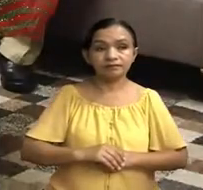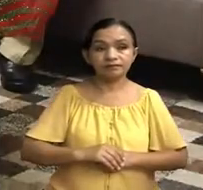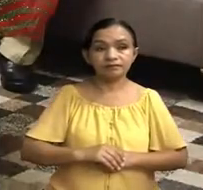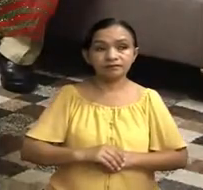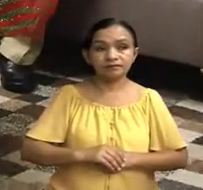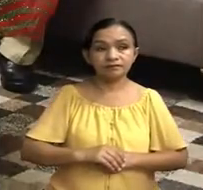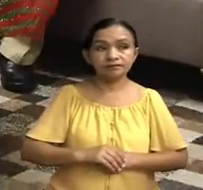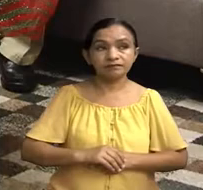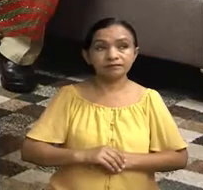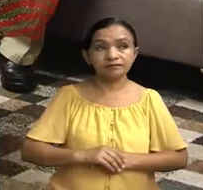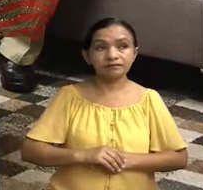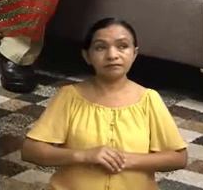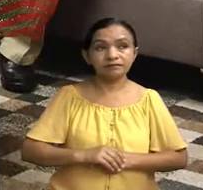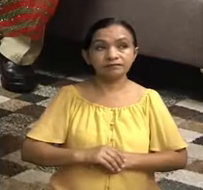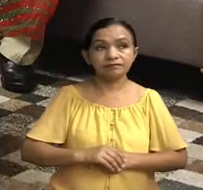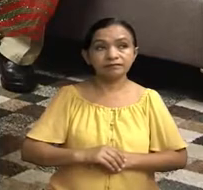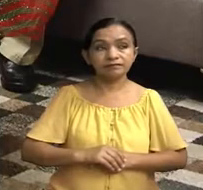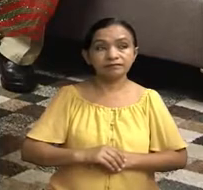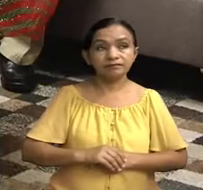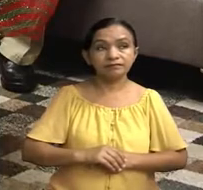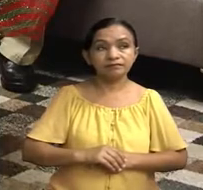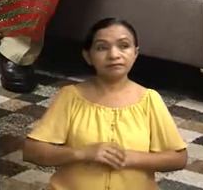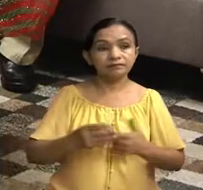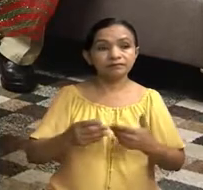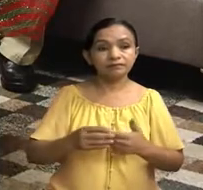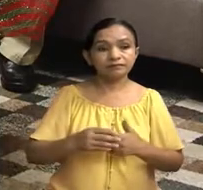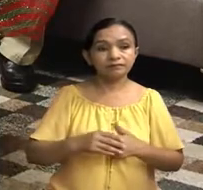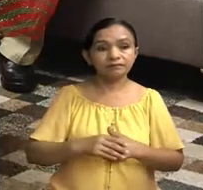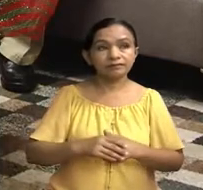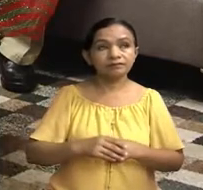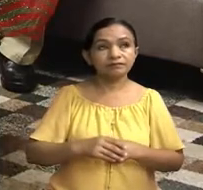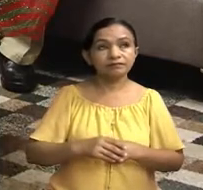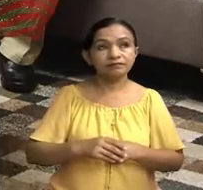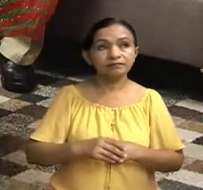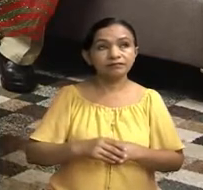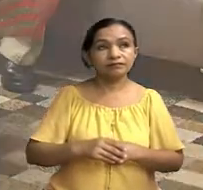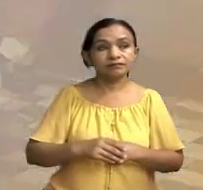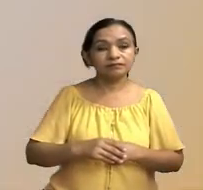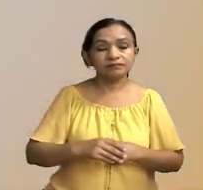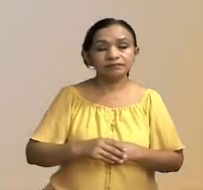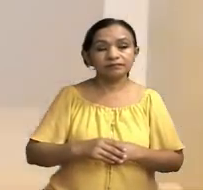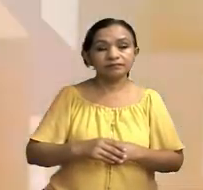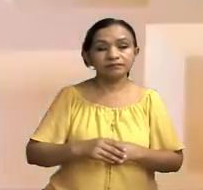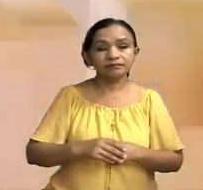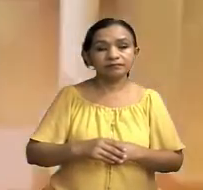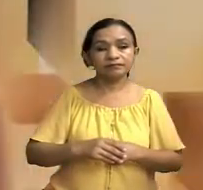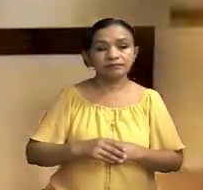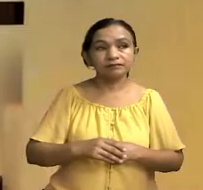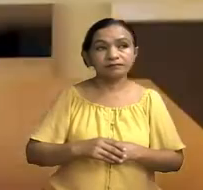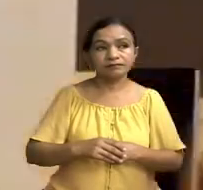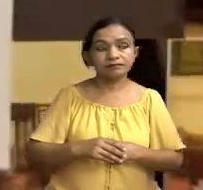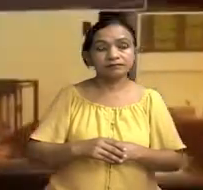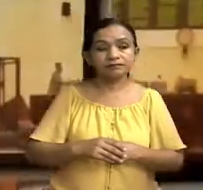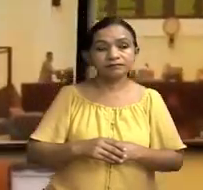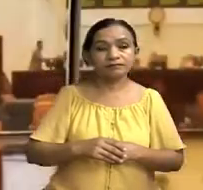Y es interesante todo lo que ocurre dentro de estos países, ¿no? Sí, no, eso no es casual, es historia y es... Un momento.